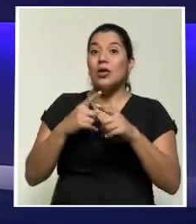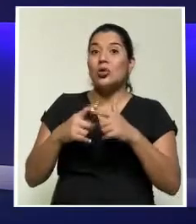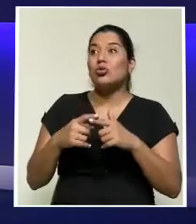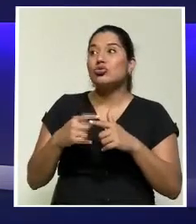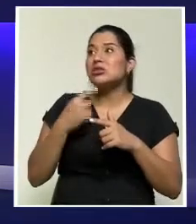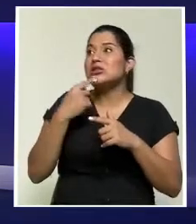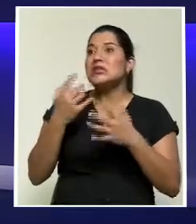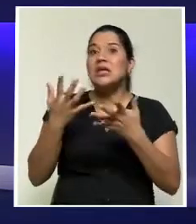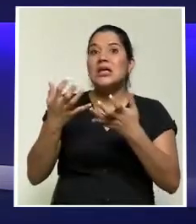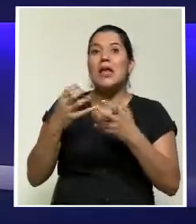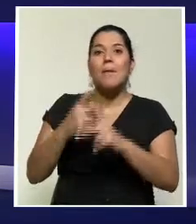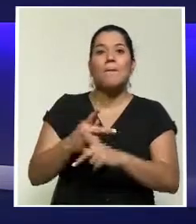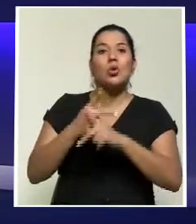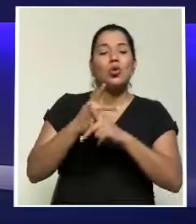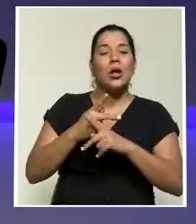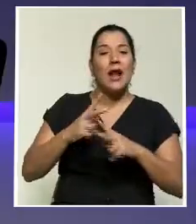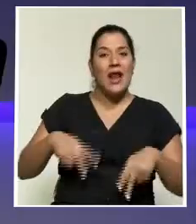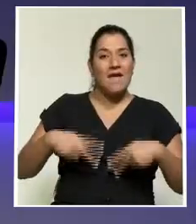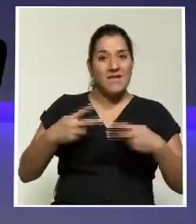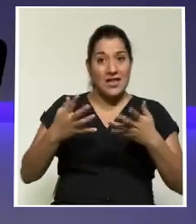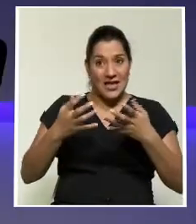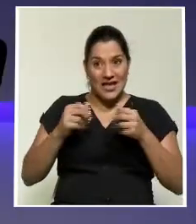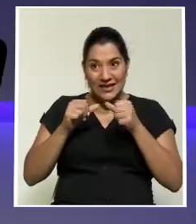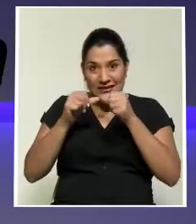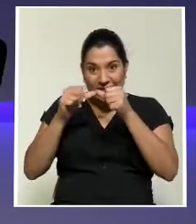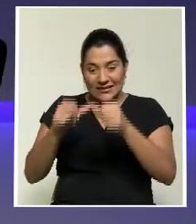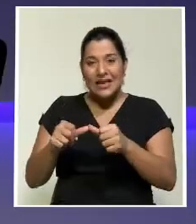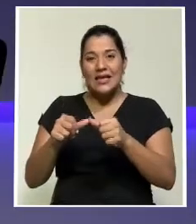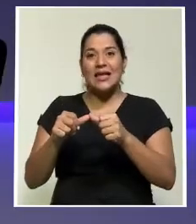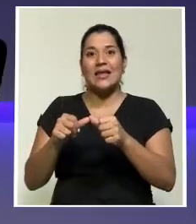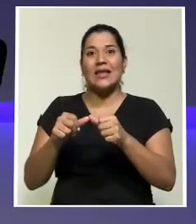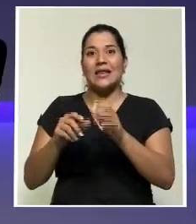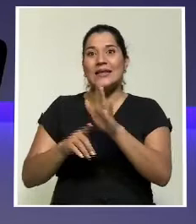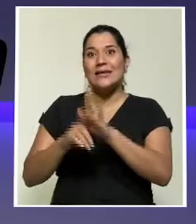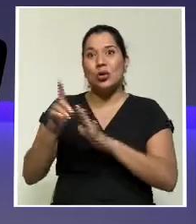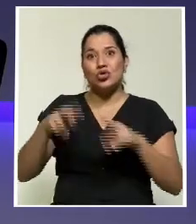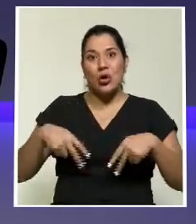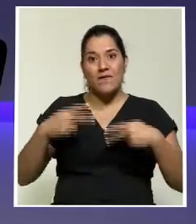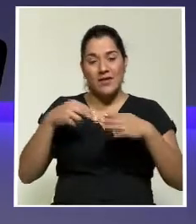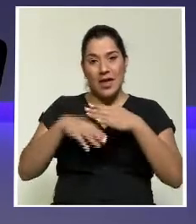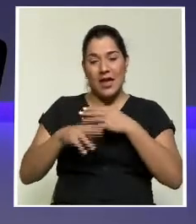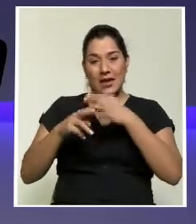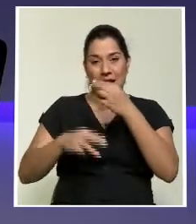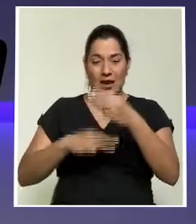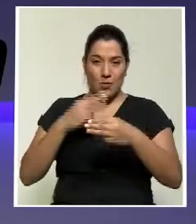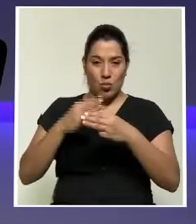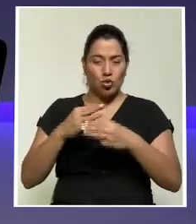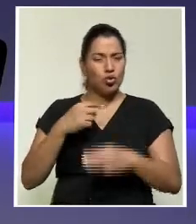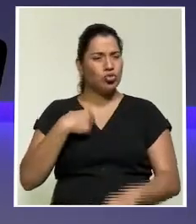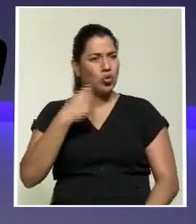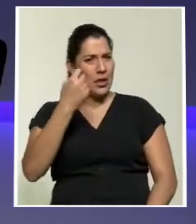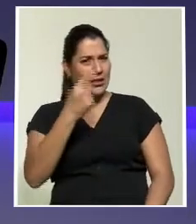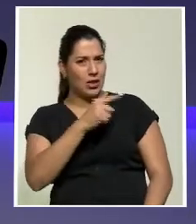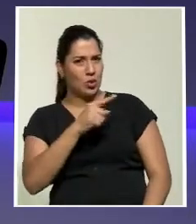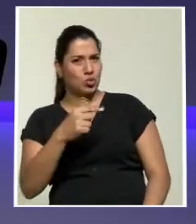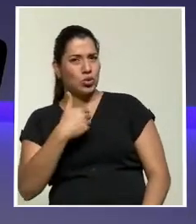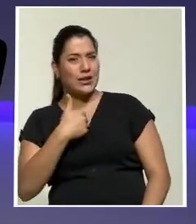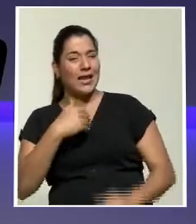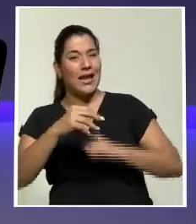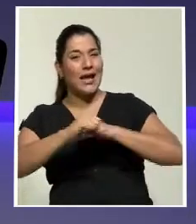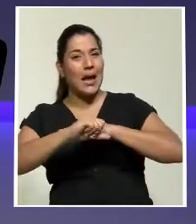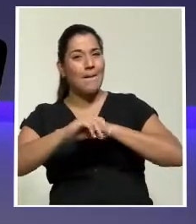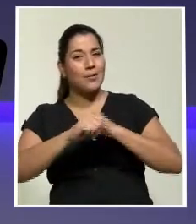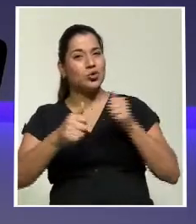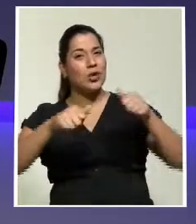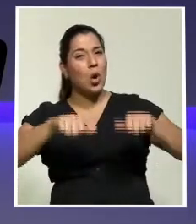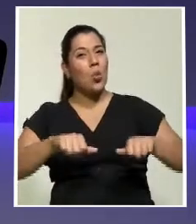proteger la vida y queremos seguir reproduciéndola en el planeta en general, ¿verdad? Entiendo que tienen una campaña a favor de los